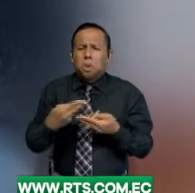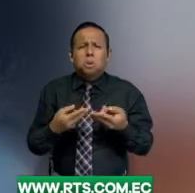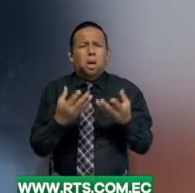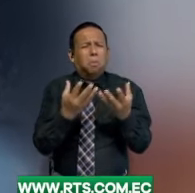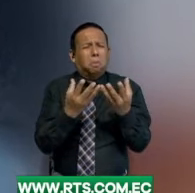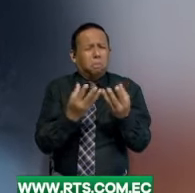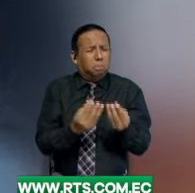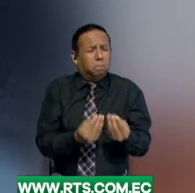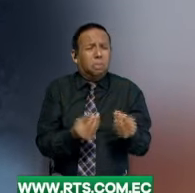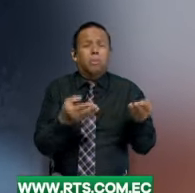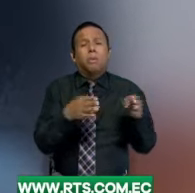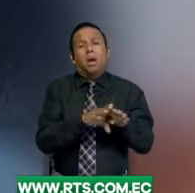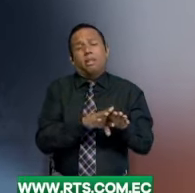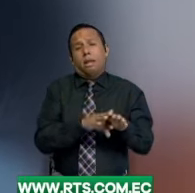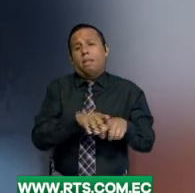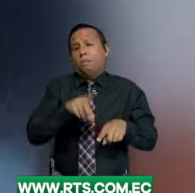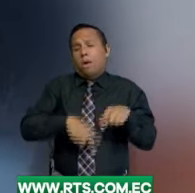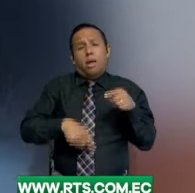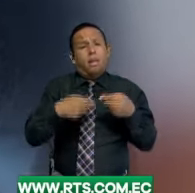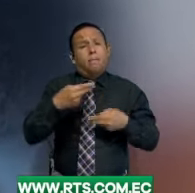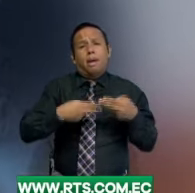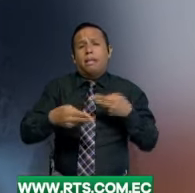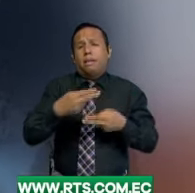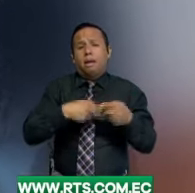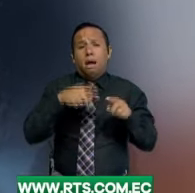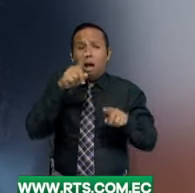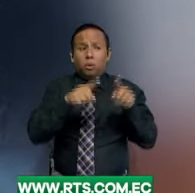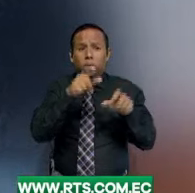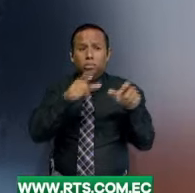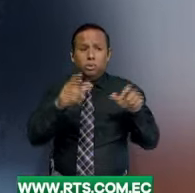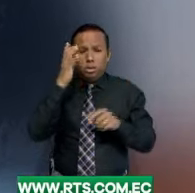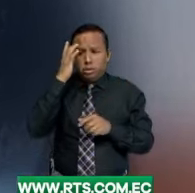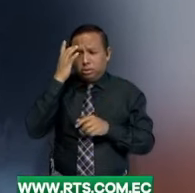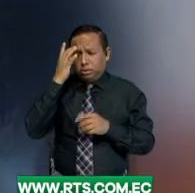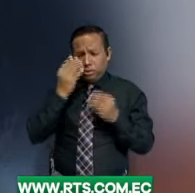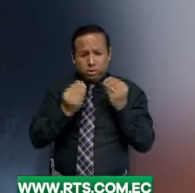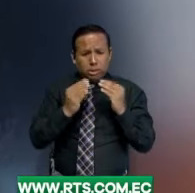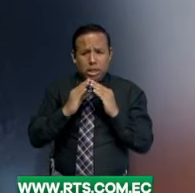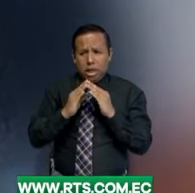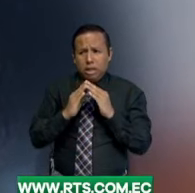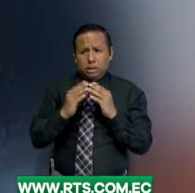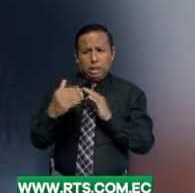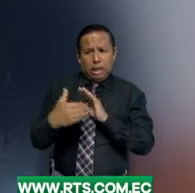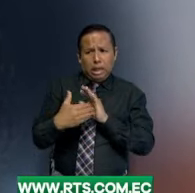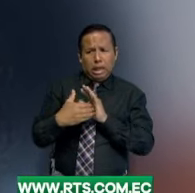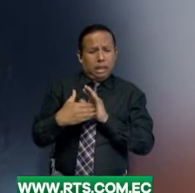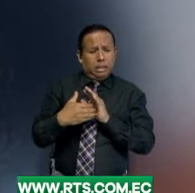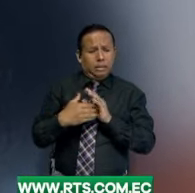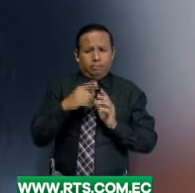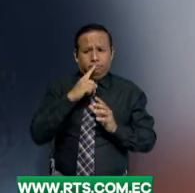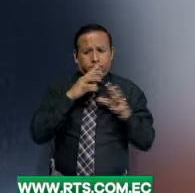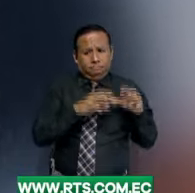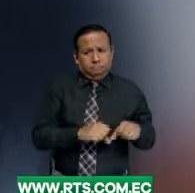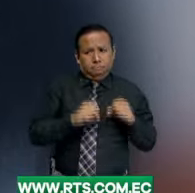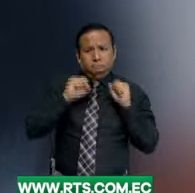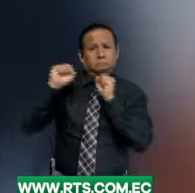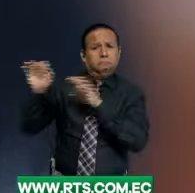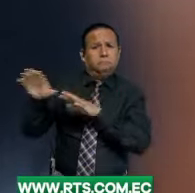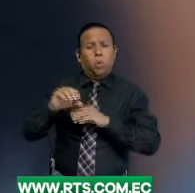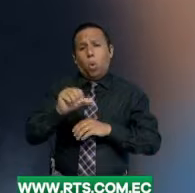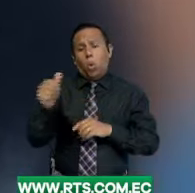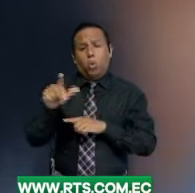no hay venta, mijo. Y hay algunos que se han ido asustados dejando su casa porque tienen, pondremos su casita pequeña, cogen y se